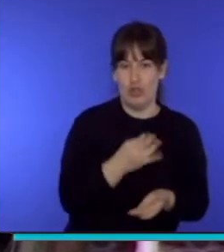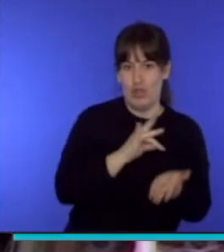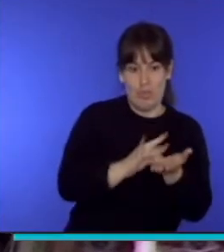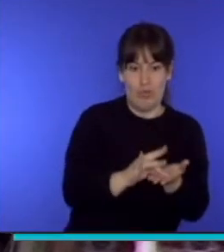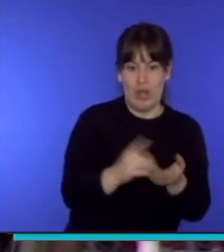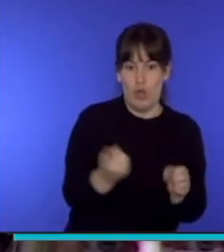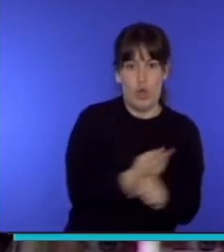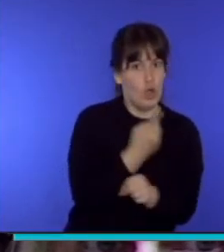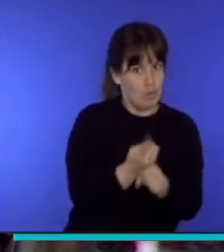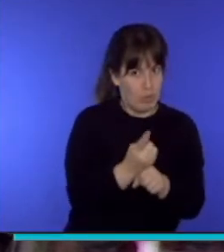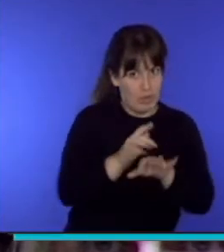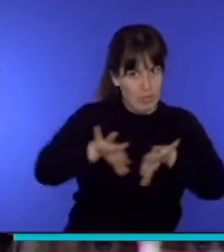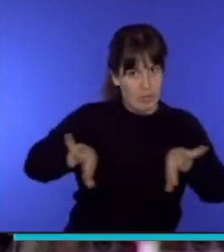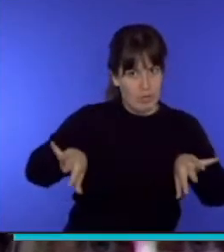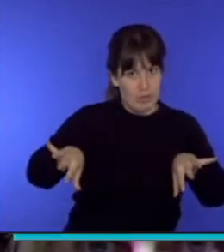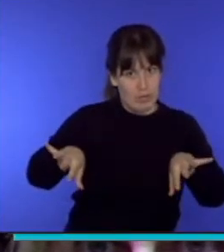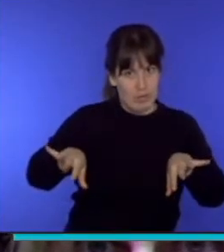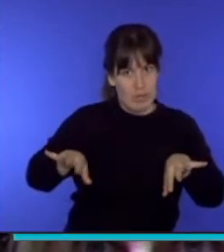Diputados.